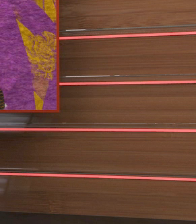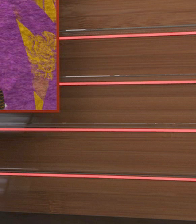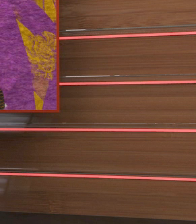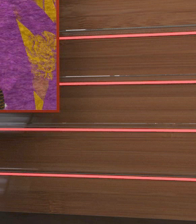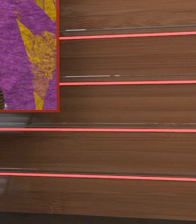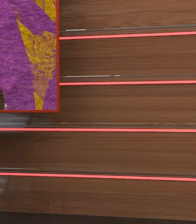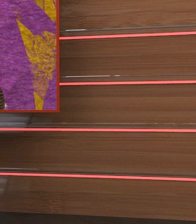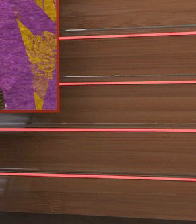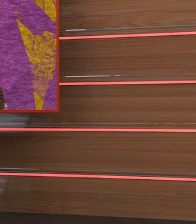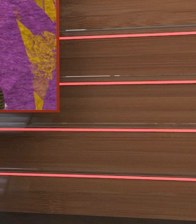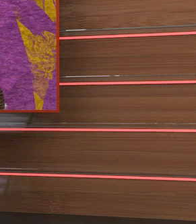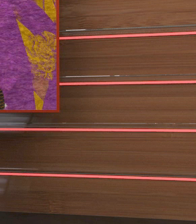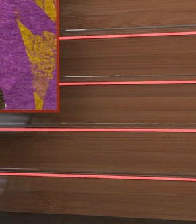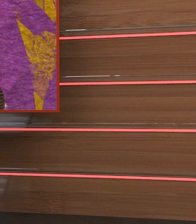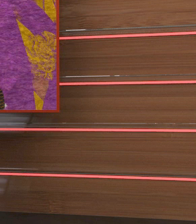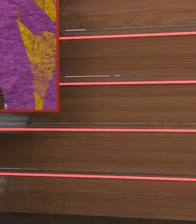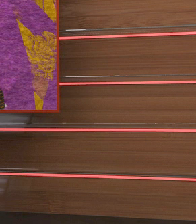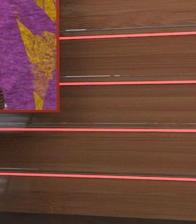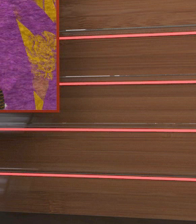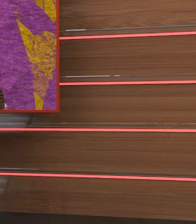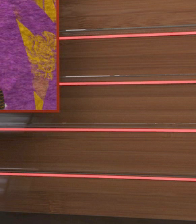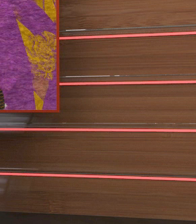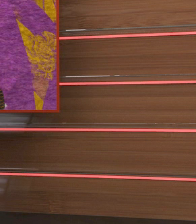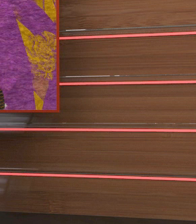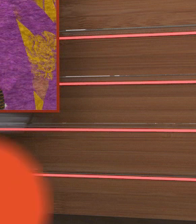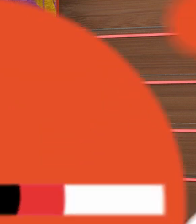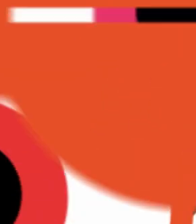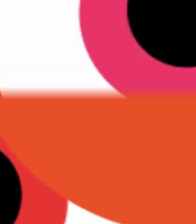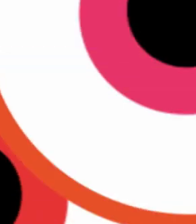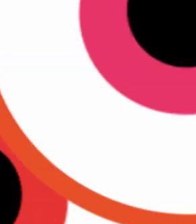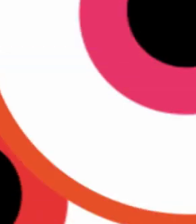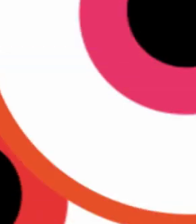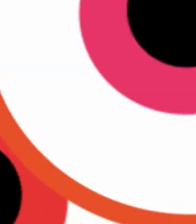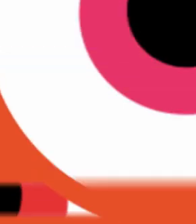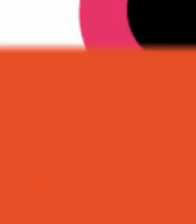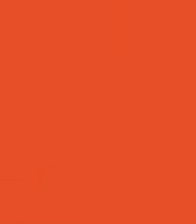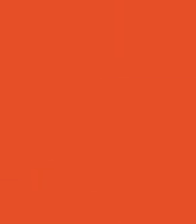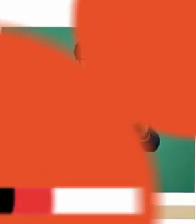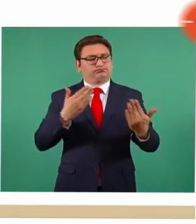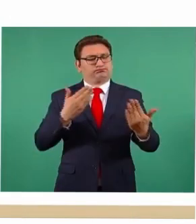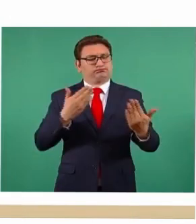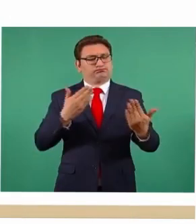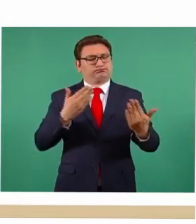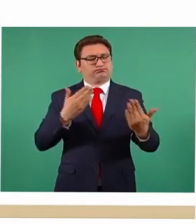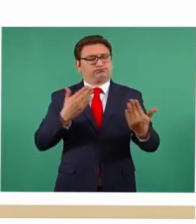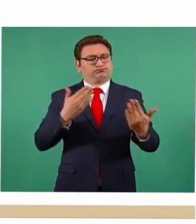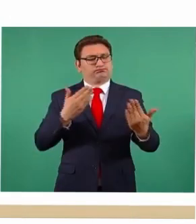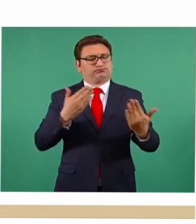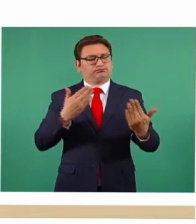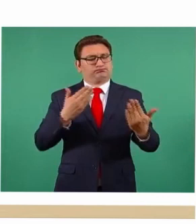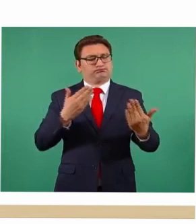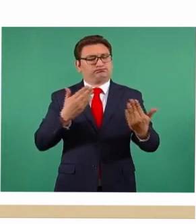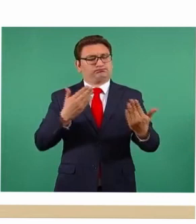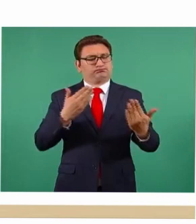los expresidentes, comparado con la corrupción del pasado frente a la situación actual. En cuanto a la situación de la pandemia,